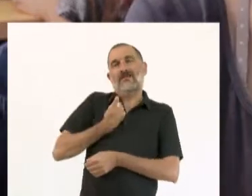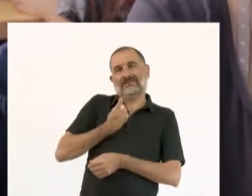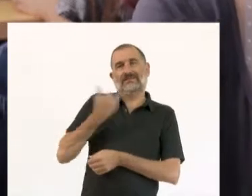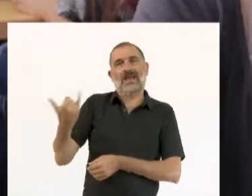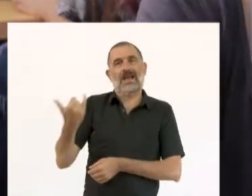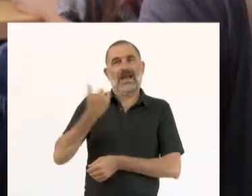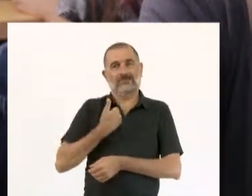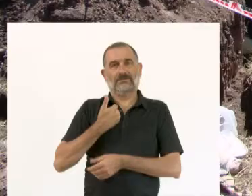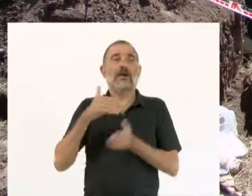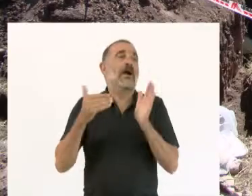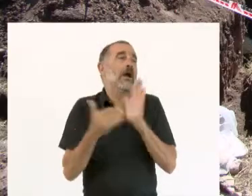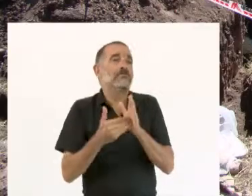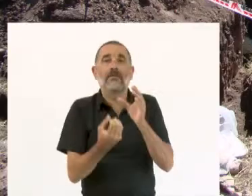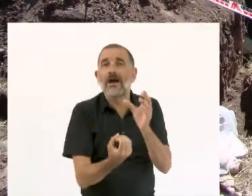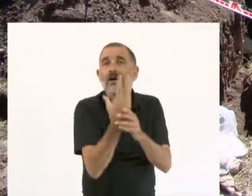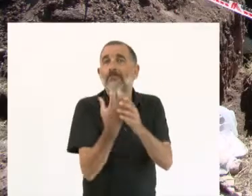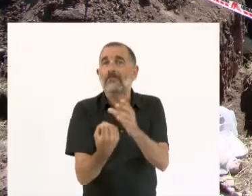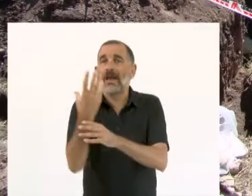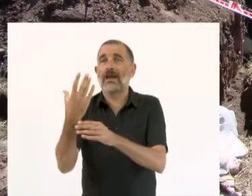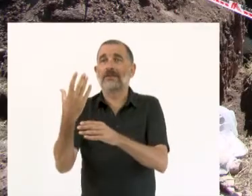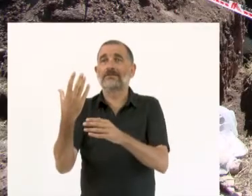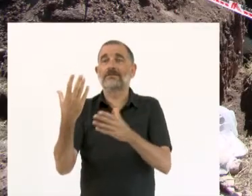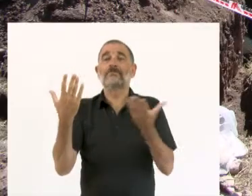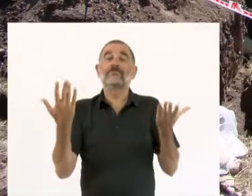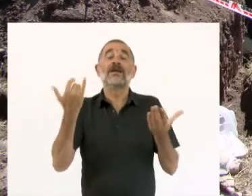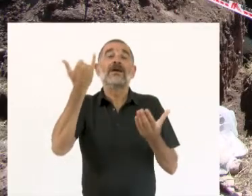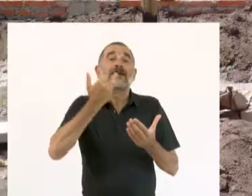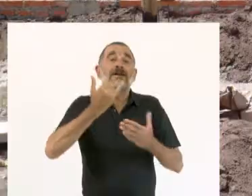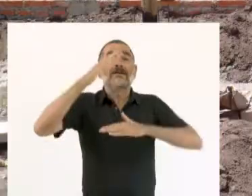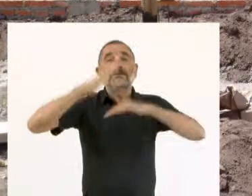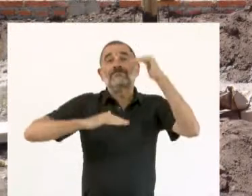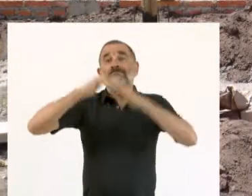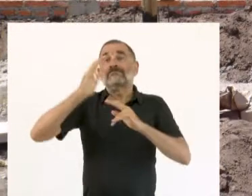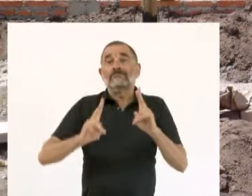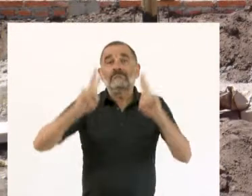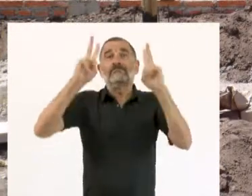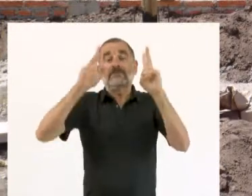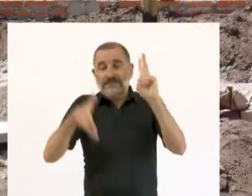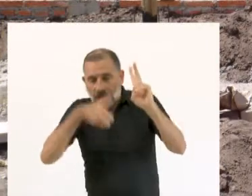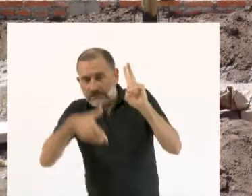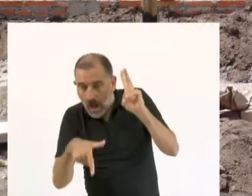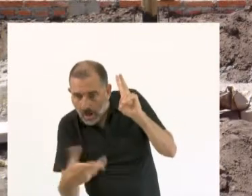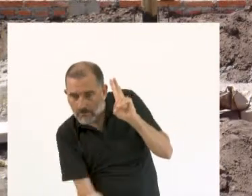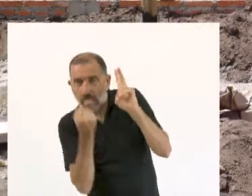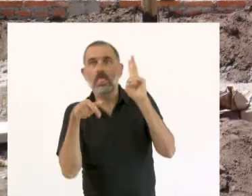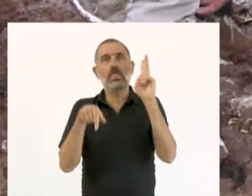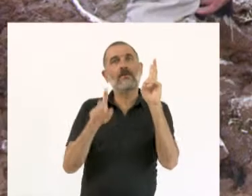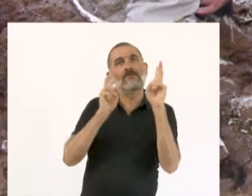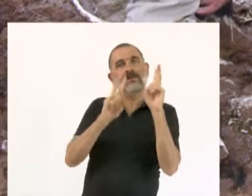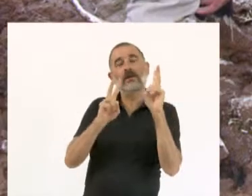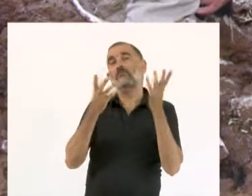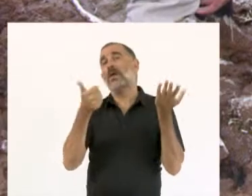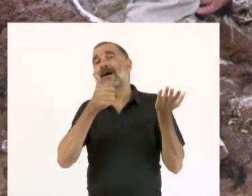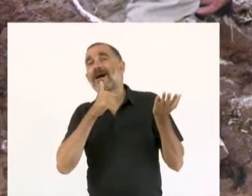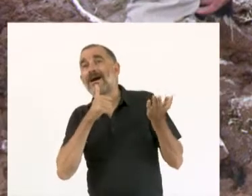repente se está haciendo algún tipo de construcción, algún movimiento de suelo y aparecen, o por la misma laguna. Que los trae. O que va,